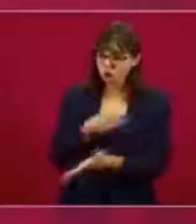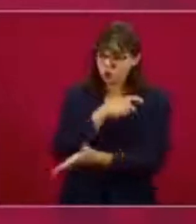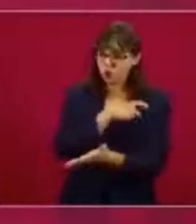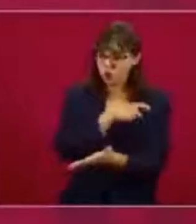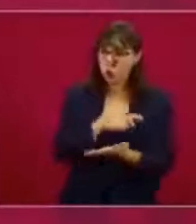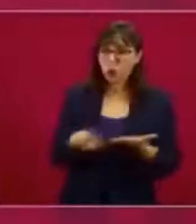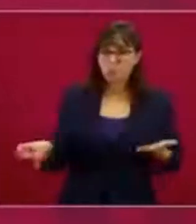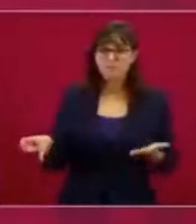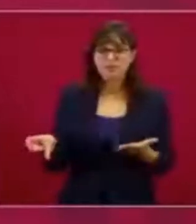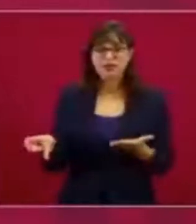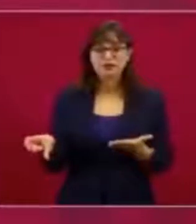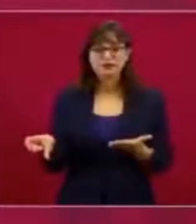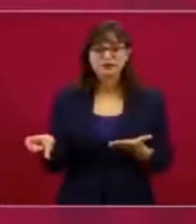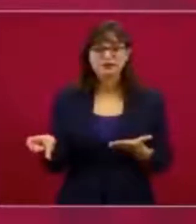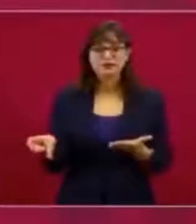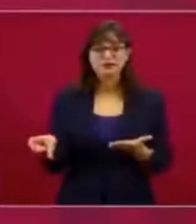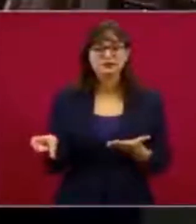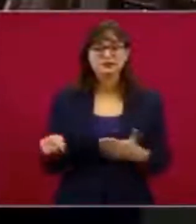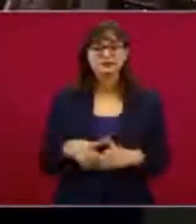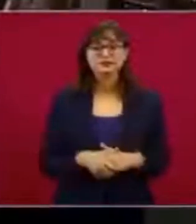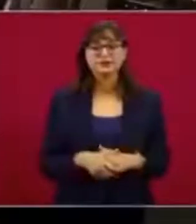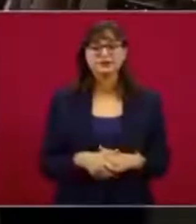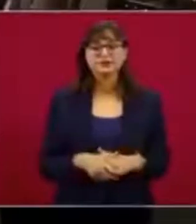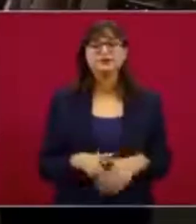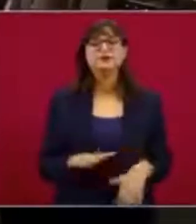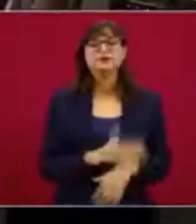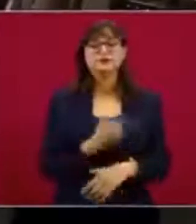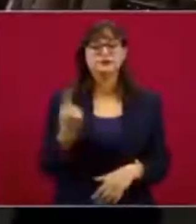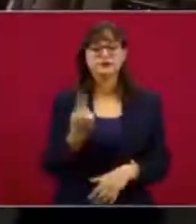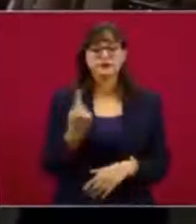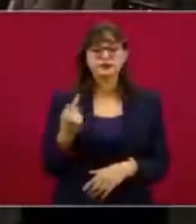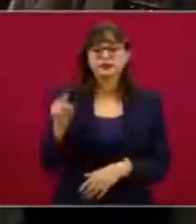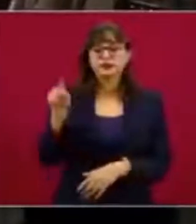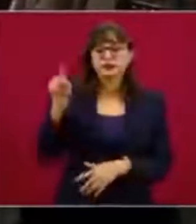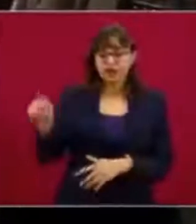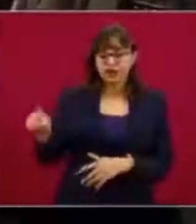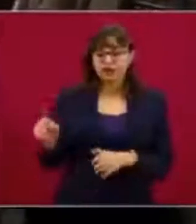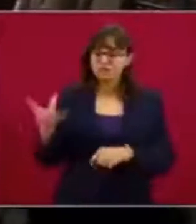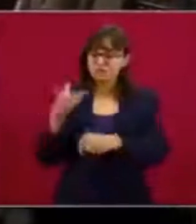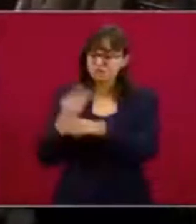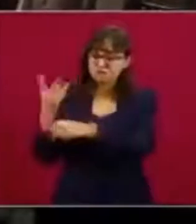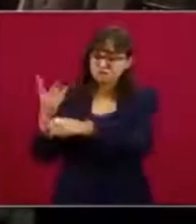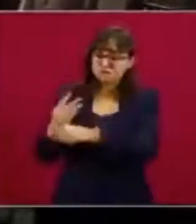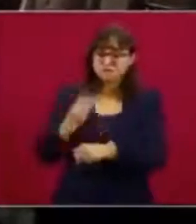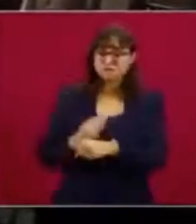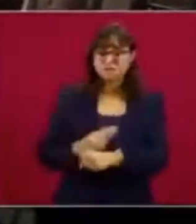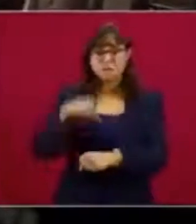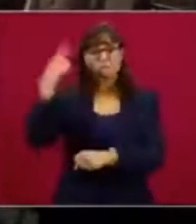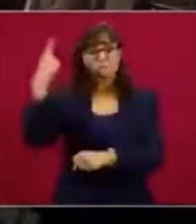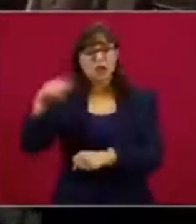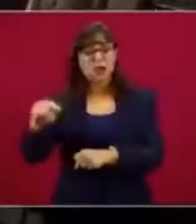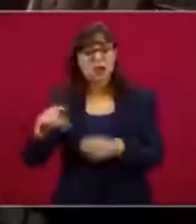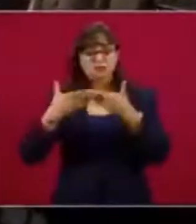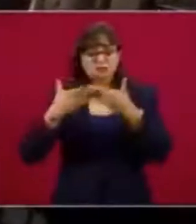vivo, el gobierno de Calderón, porque iban a llevar a cabo un desarrollo turístico.